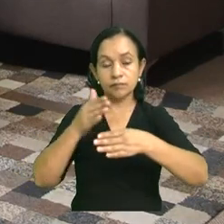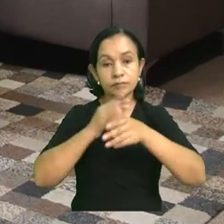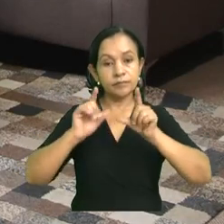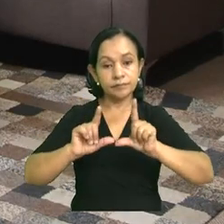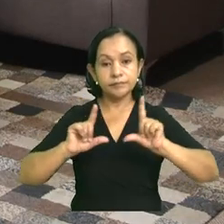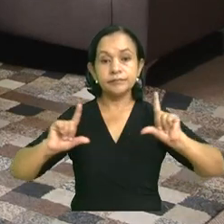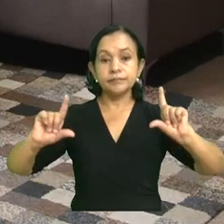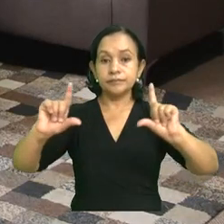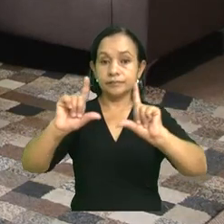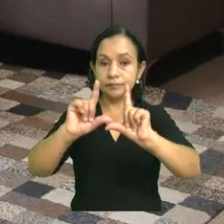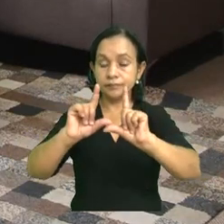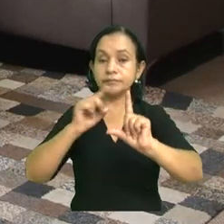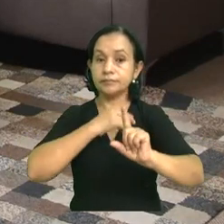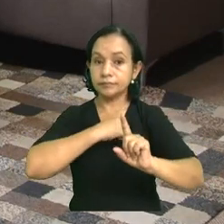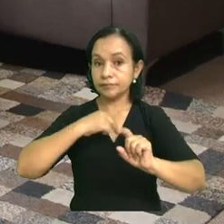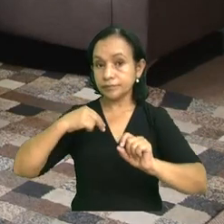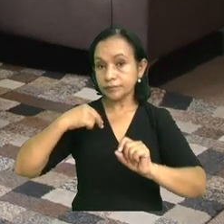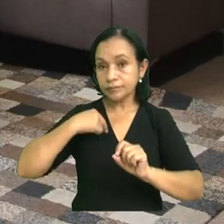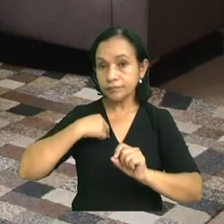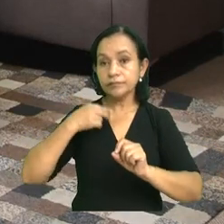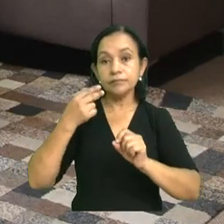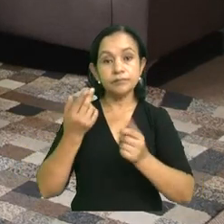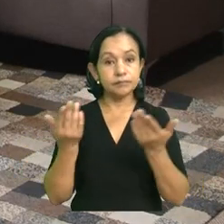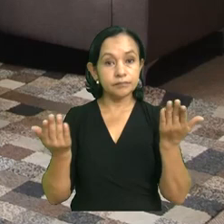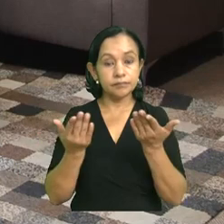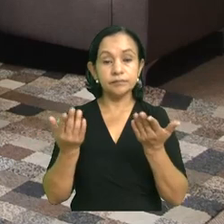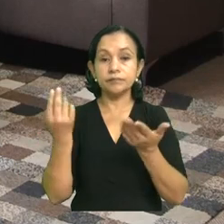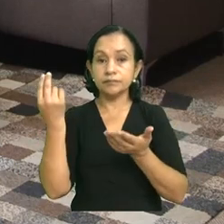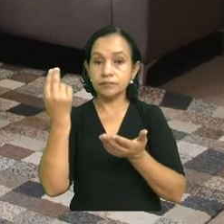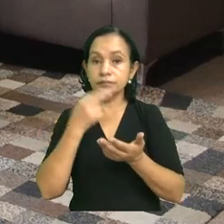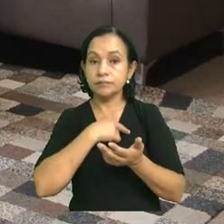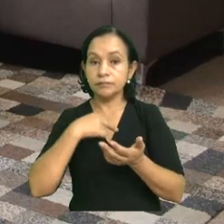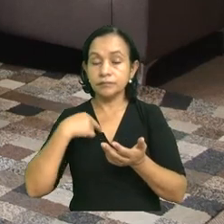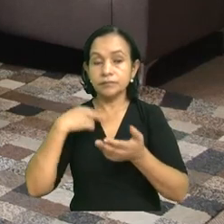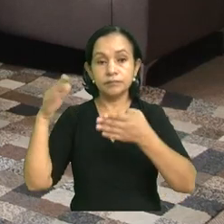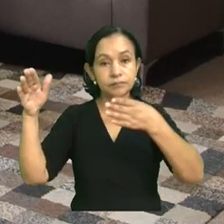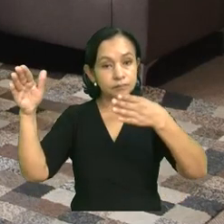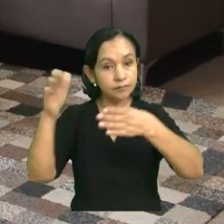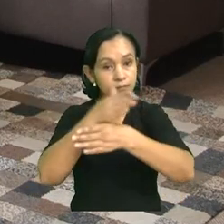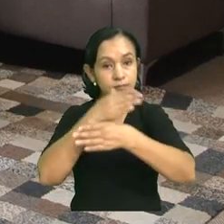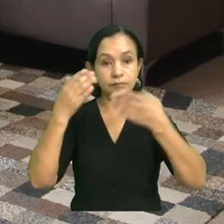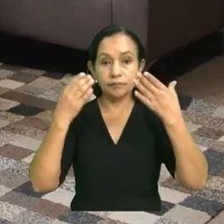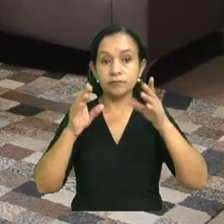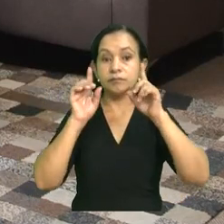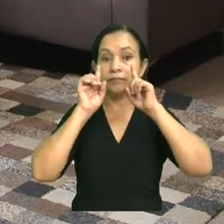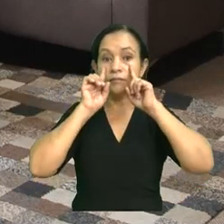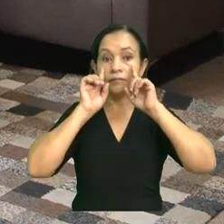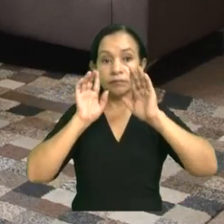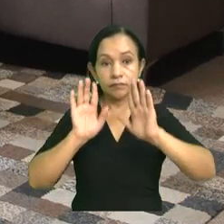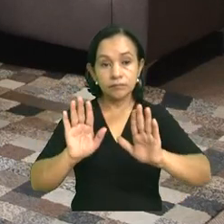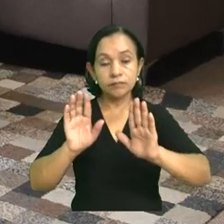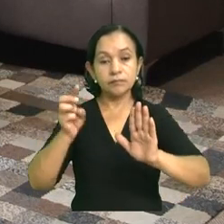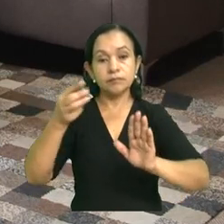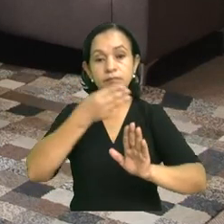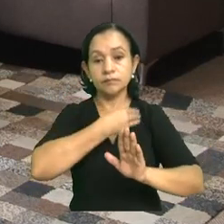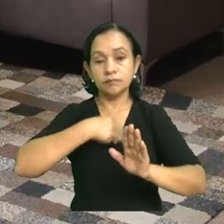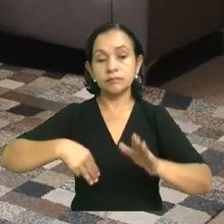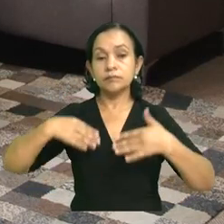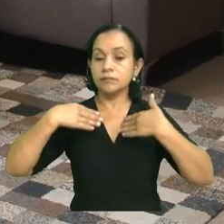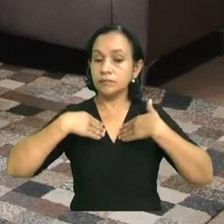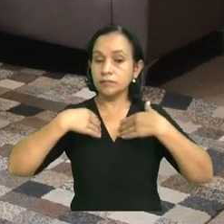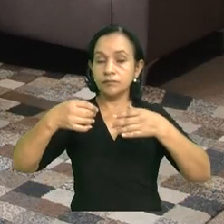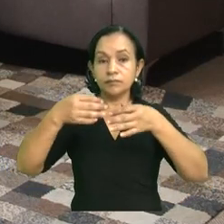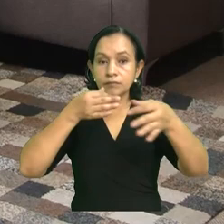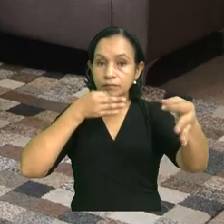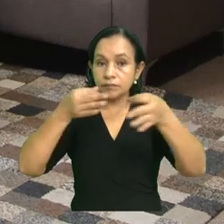espacios públicos se están tomando y aplicando, implementando todas esas medidas de prevención que el MINSA ha indicado y